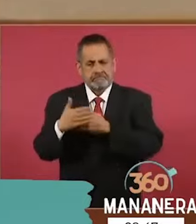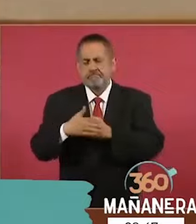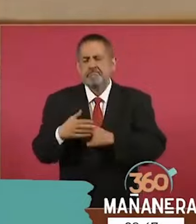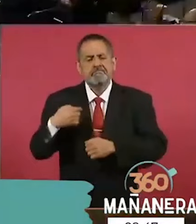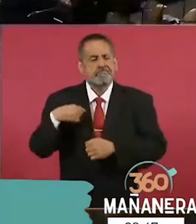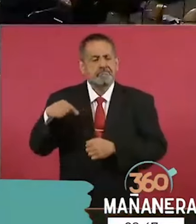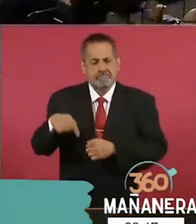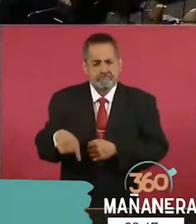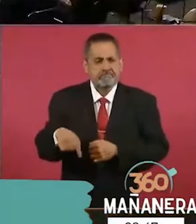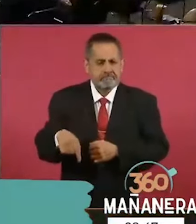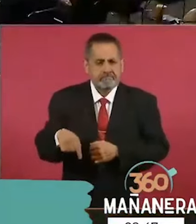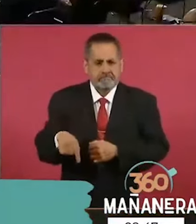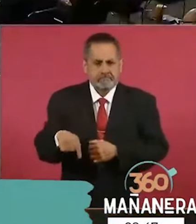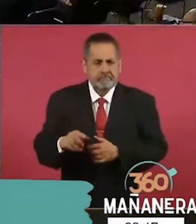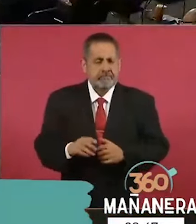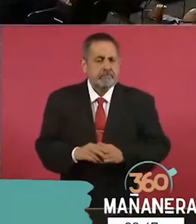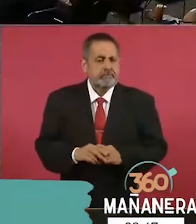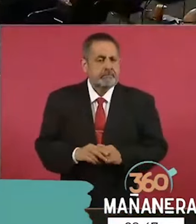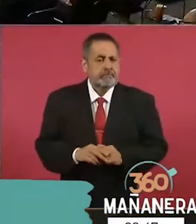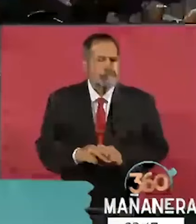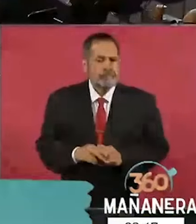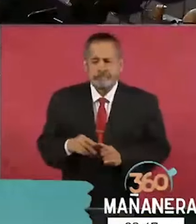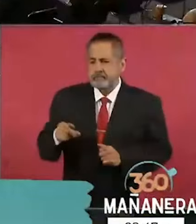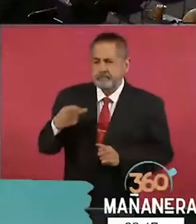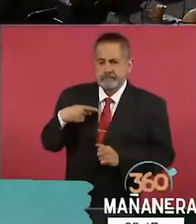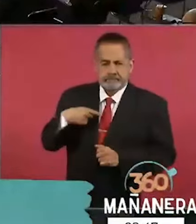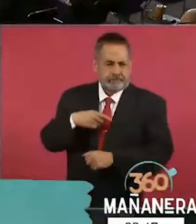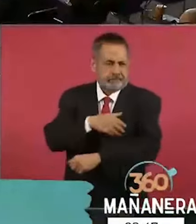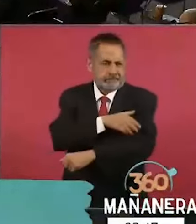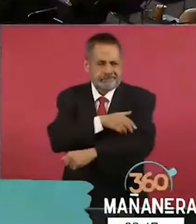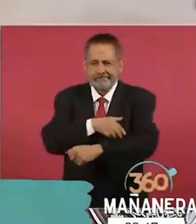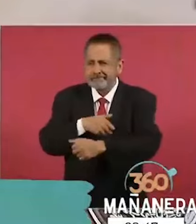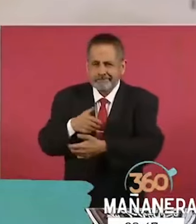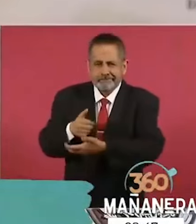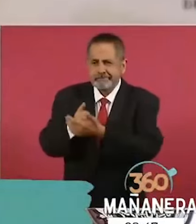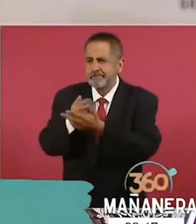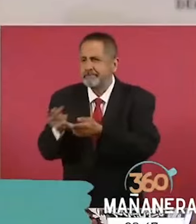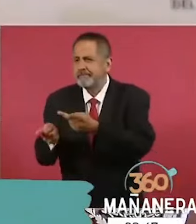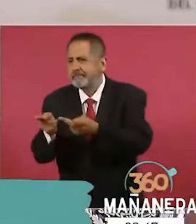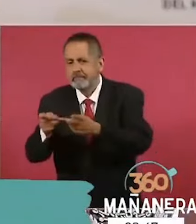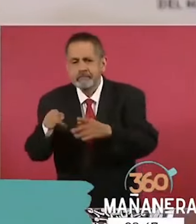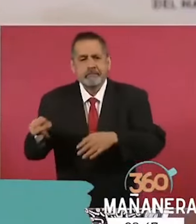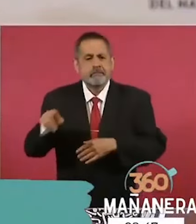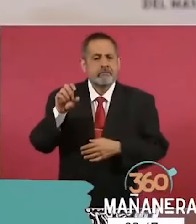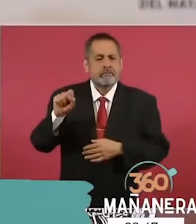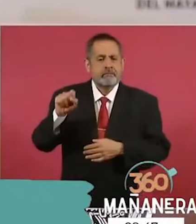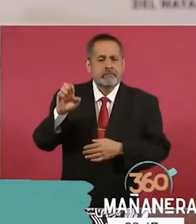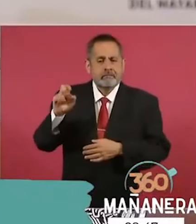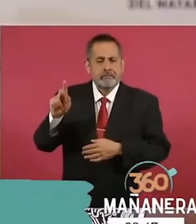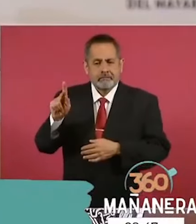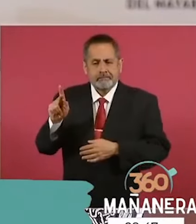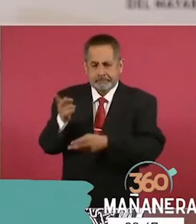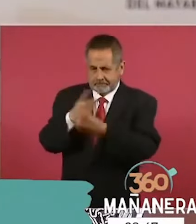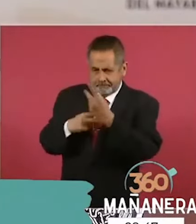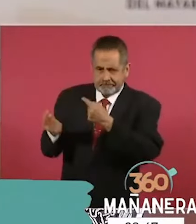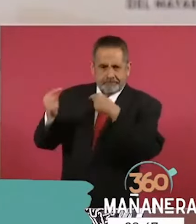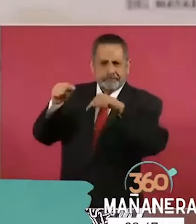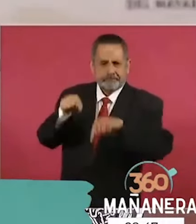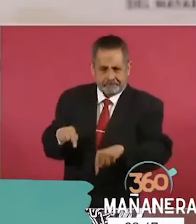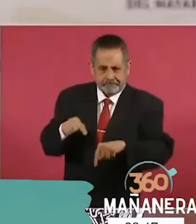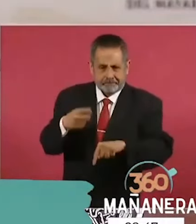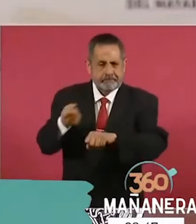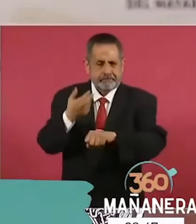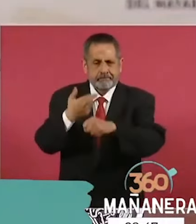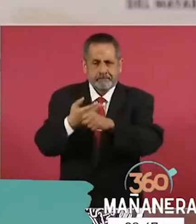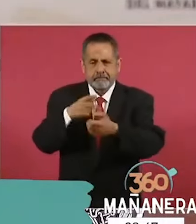las fuerzas armadas hasta Acapulco Guerrero con con lo cual Jorge Armando Pues bueno se va a dar cumplimiento al compromiso